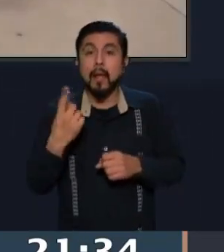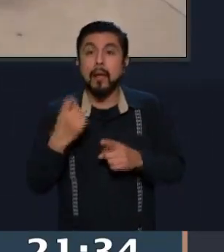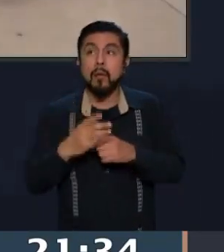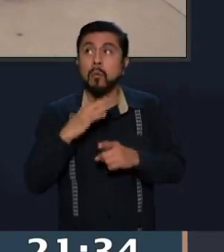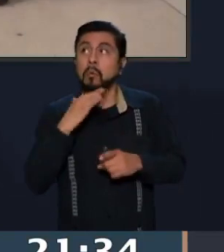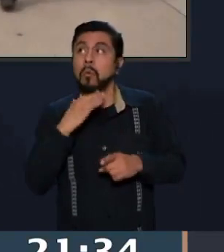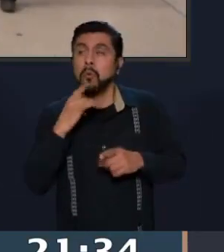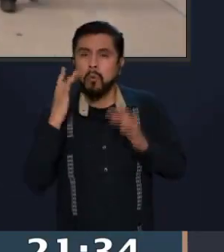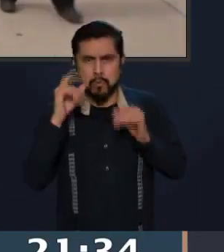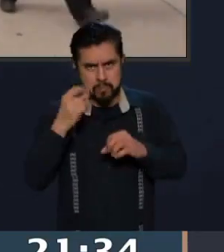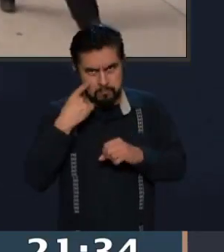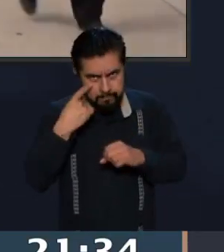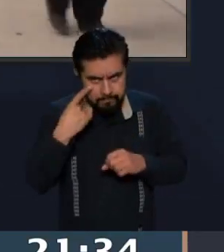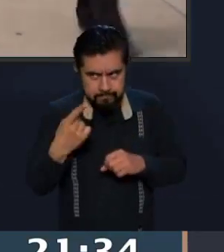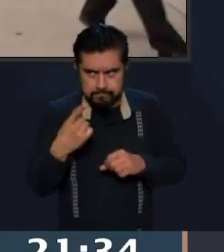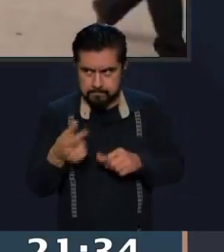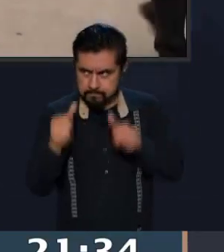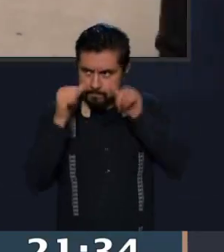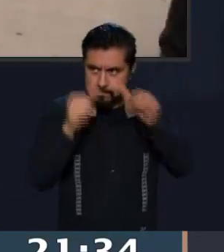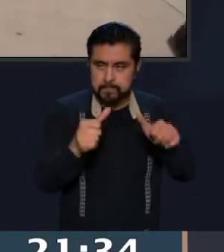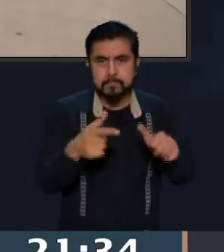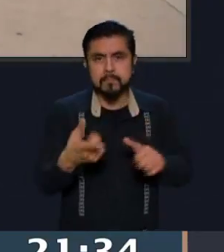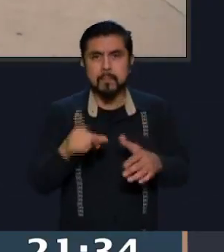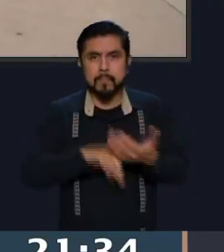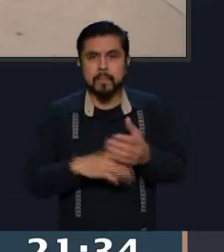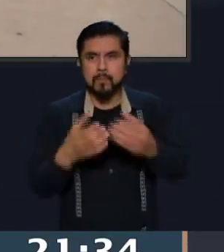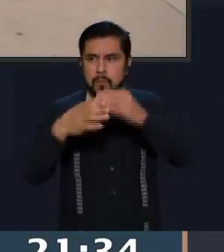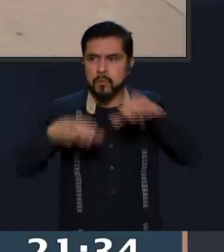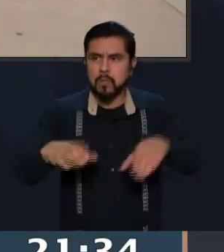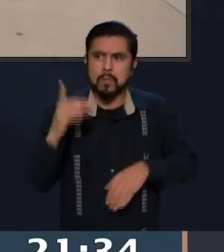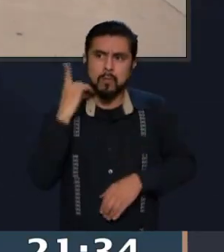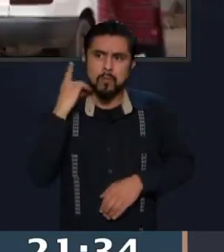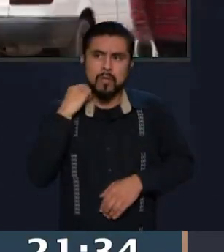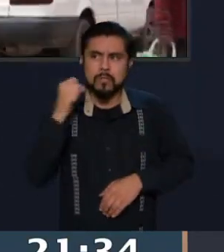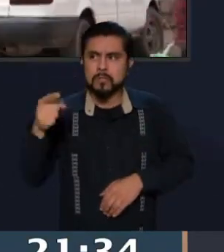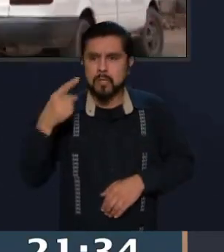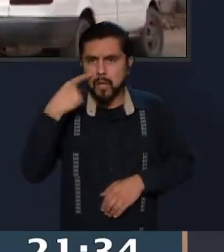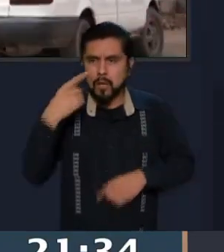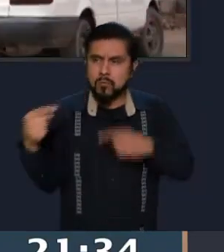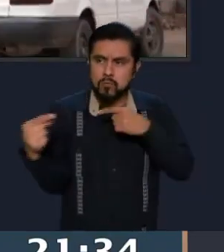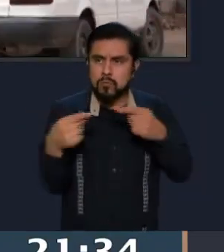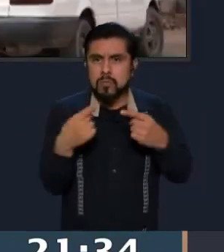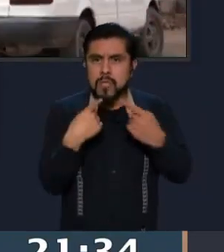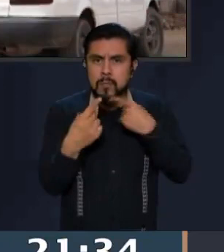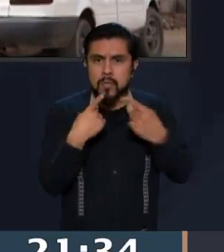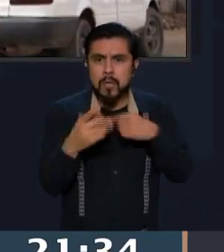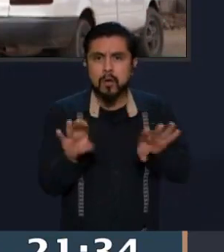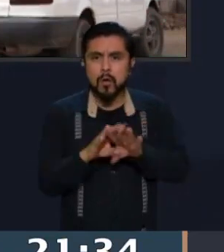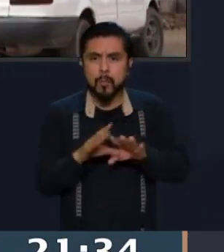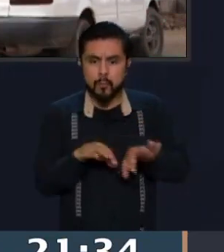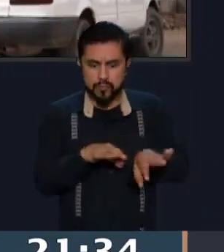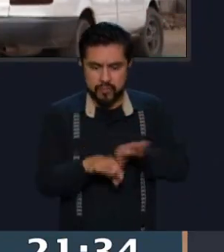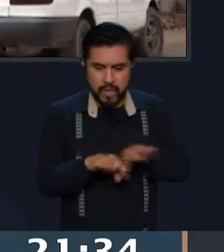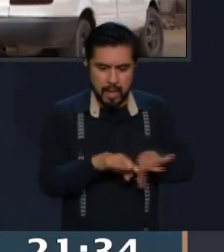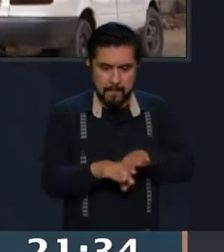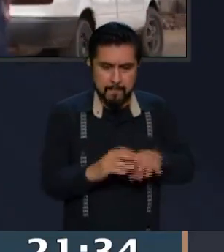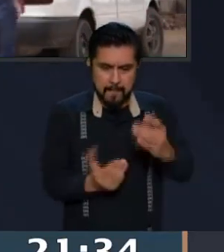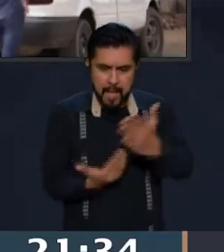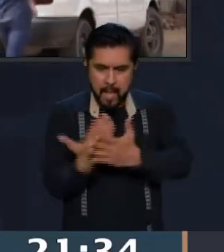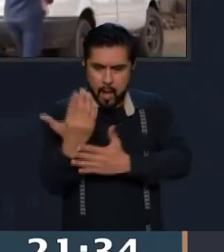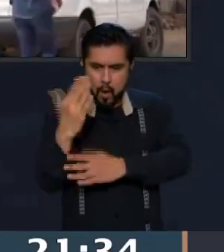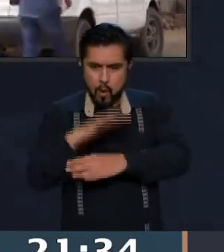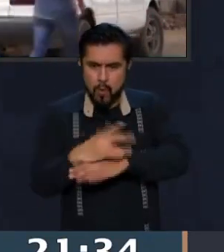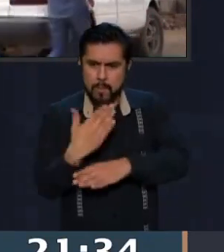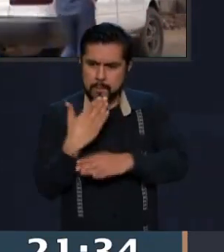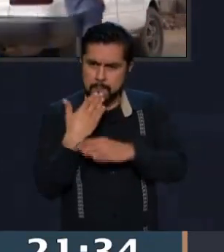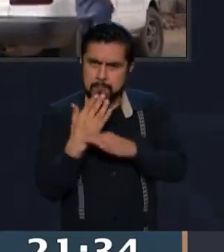muy poco en el Congreso de nuestro país se discutió el tema de la jornada digna. La inmensa mayoría de los trabajadores